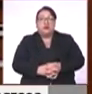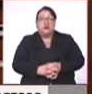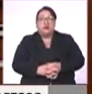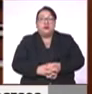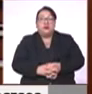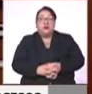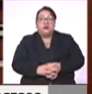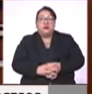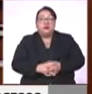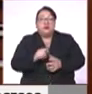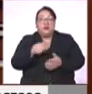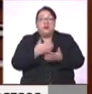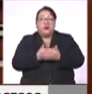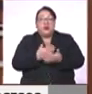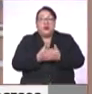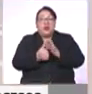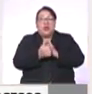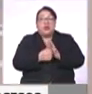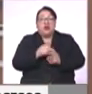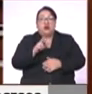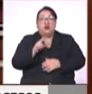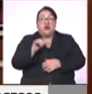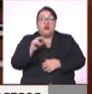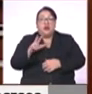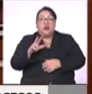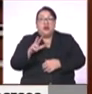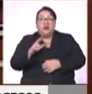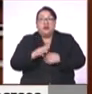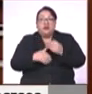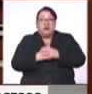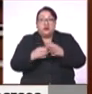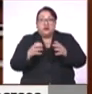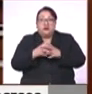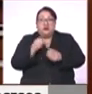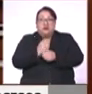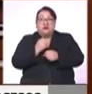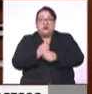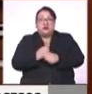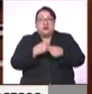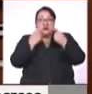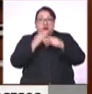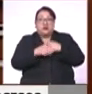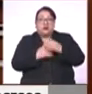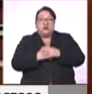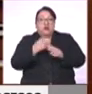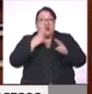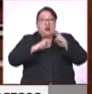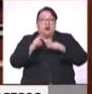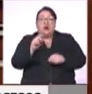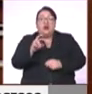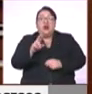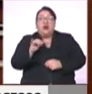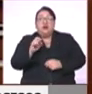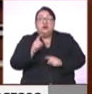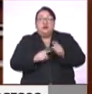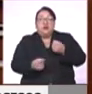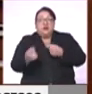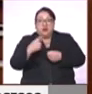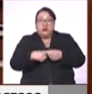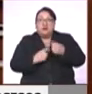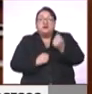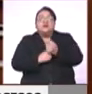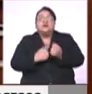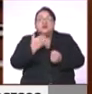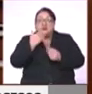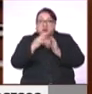las propuestas para los artículos 2 y 3. Los núcleos ejecutores conformados para mitigar el riesgo son asistidos técnicamente